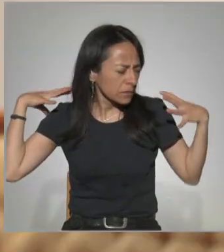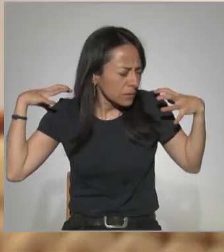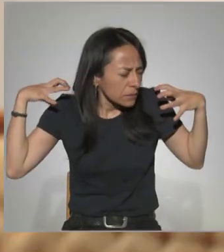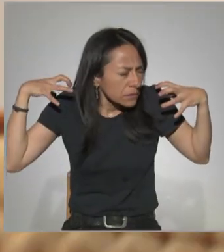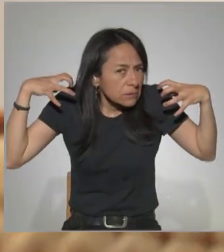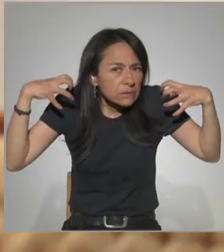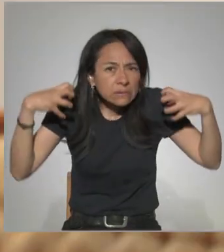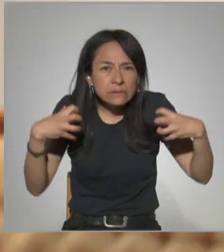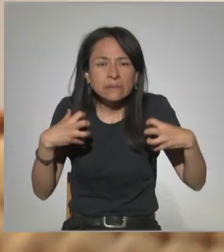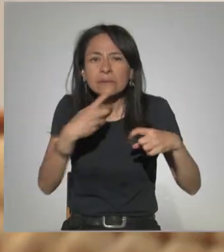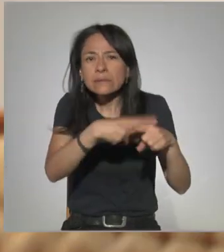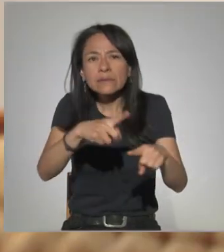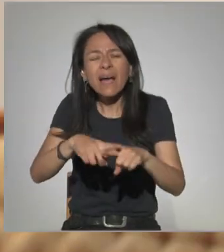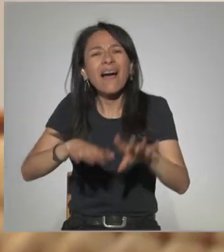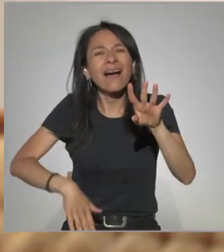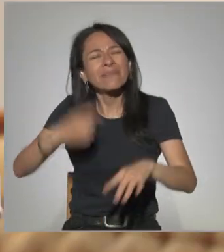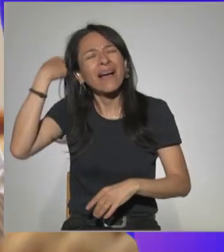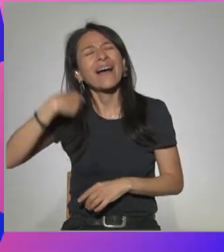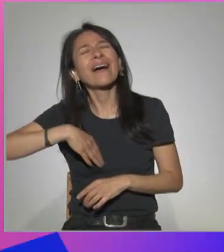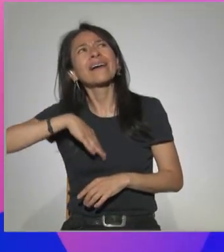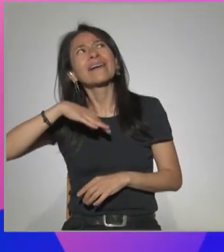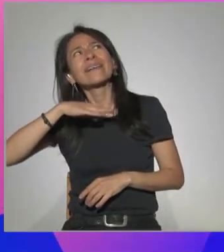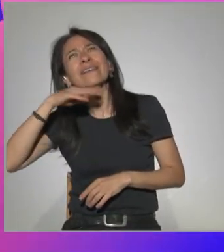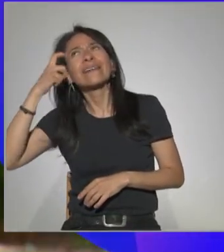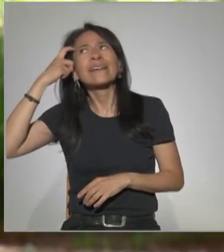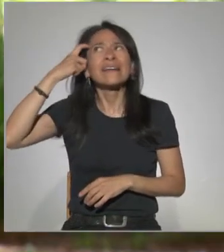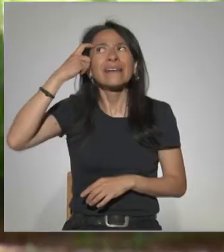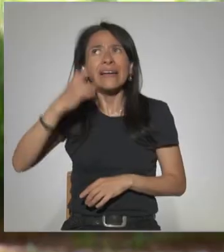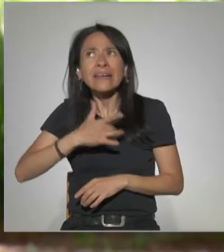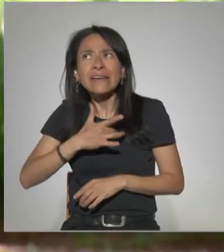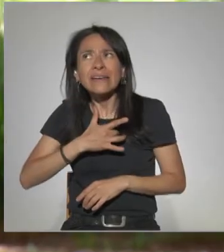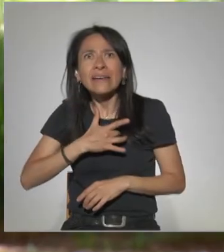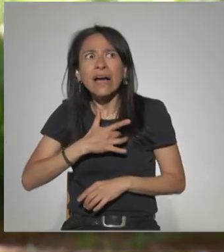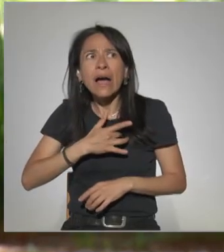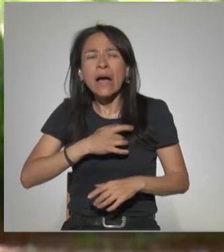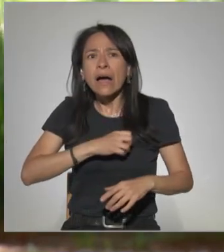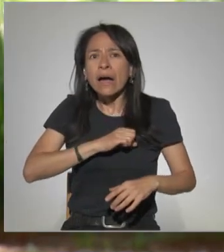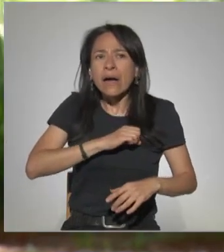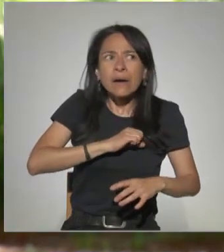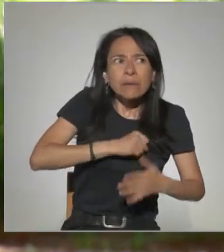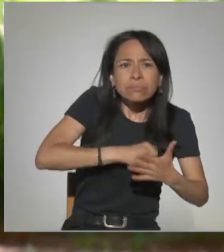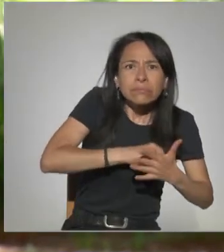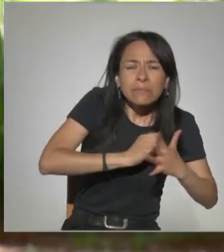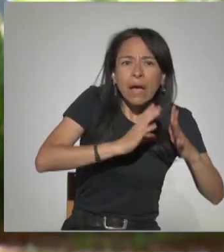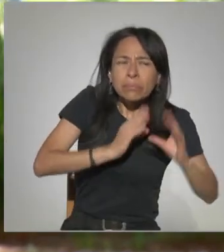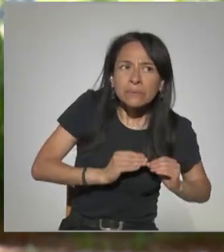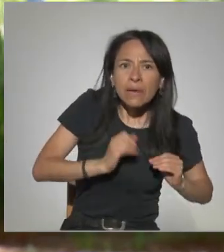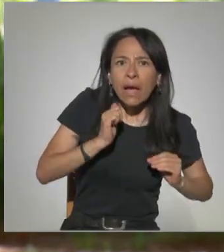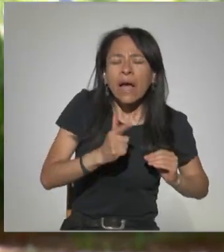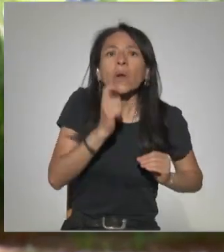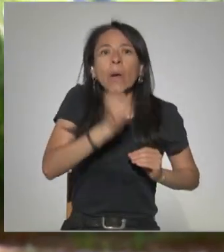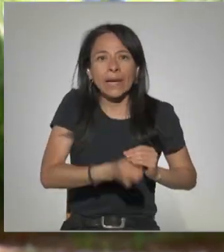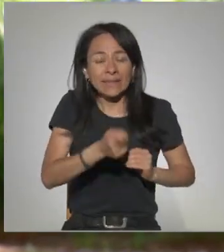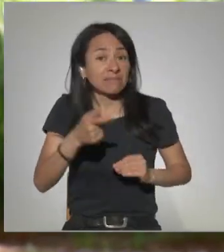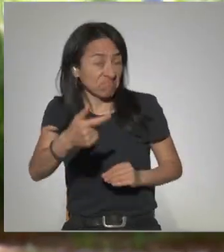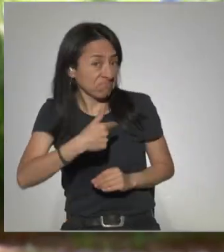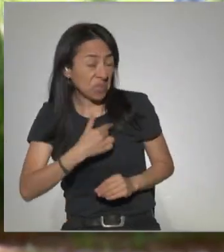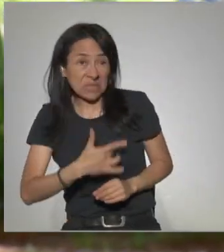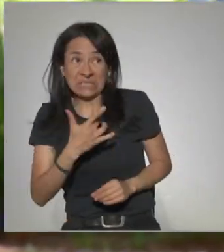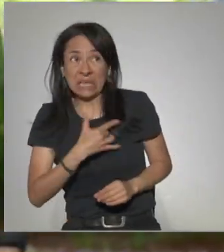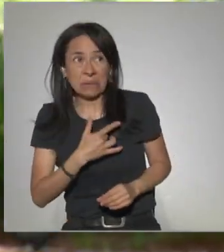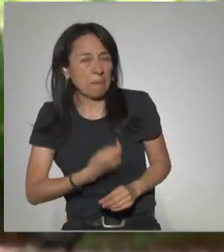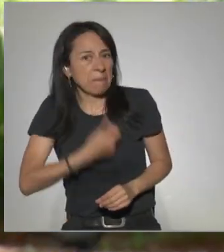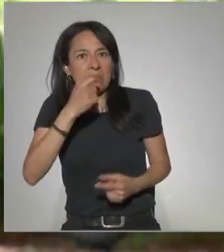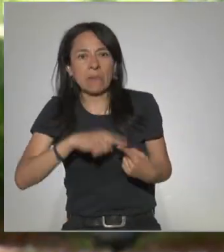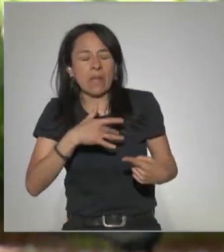Que muchas veces se confunde como un ataque cardíaco, ¿no? Los primeros síntomas que siento son taquicardia,